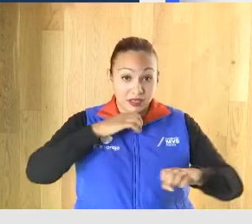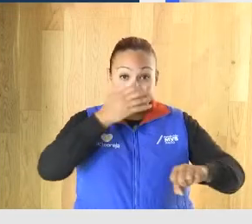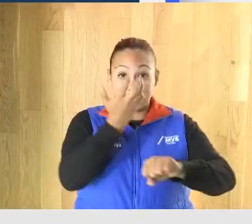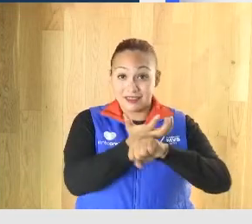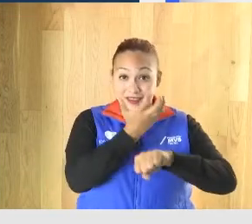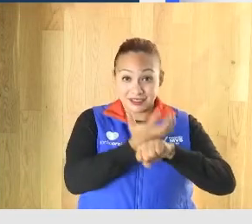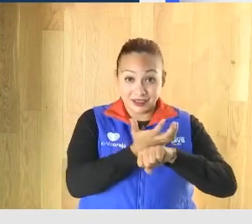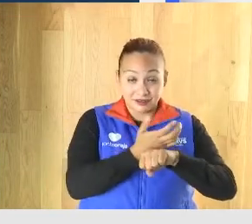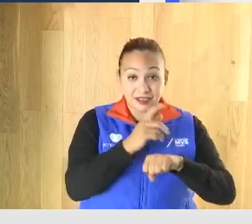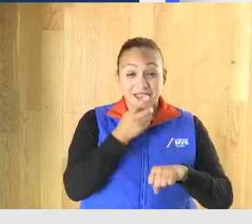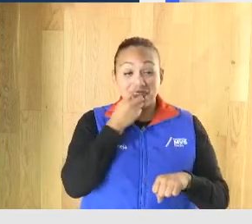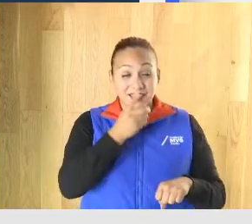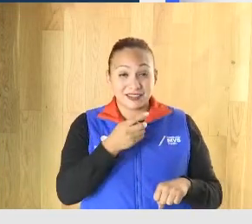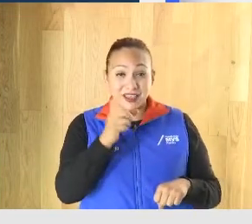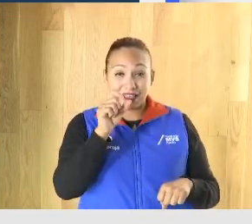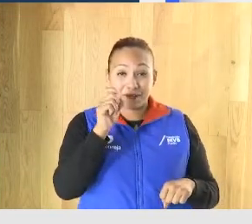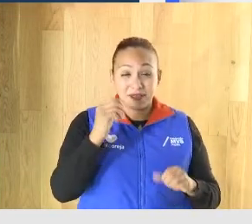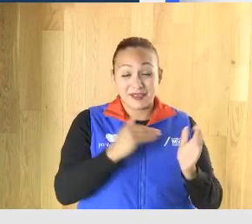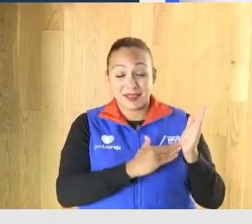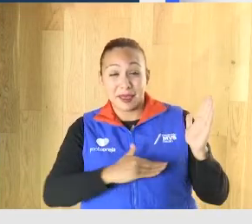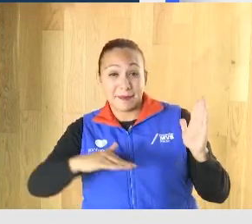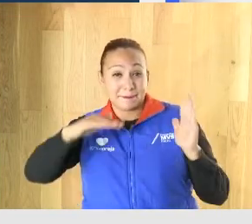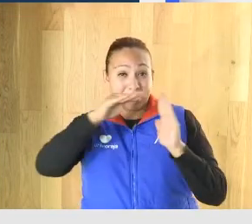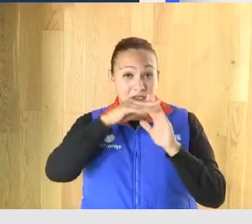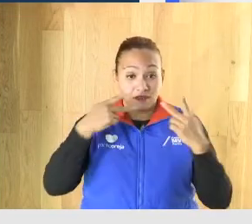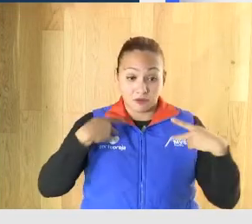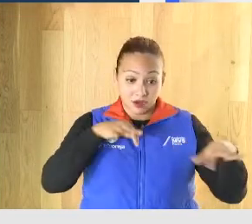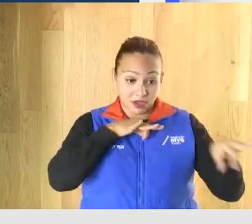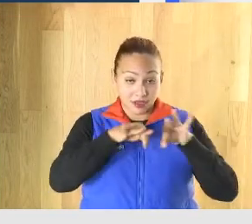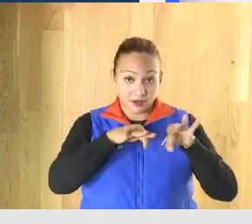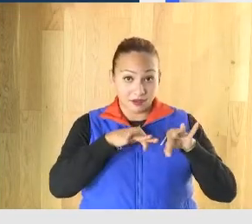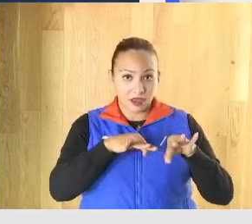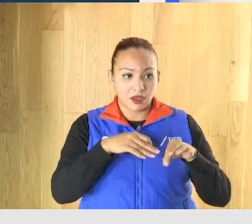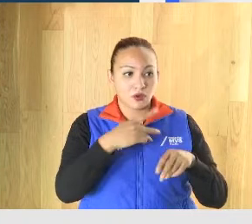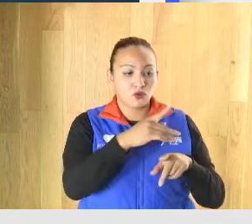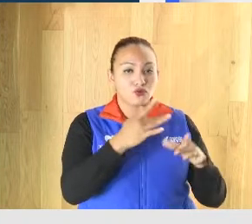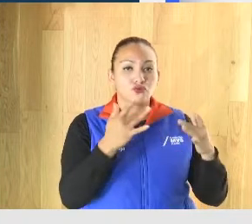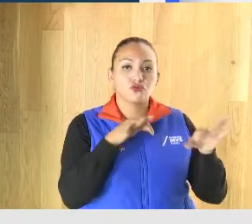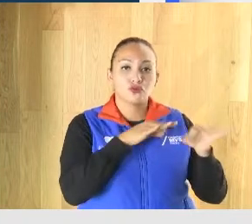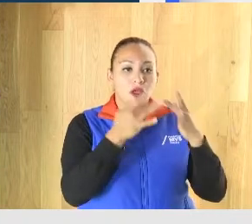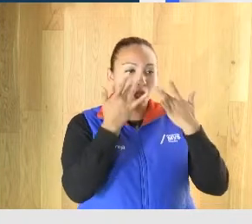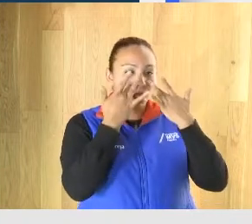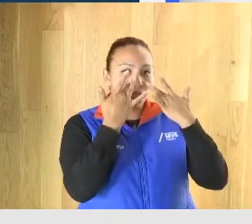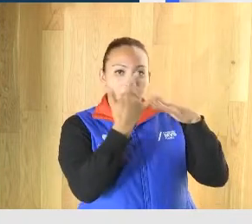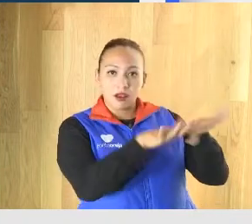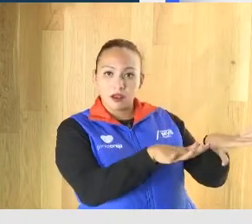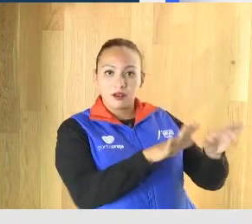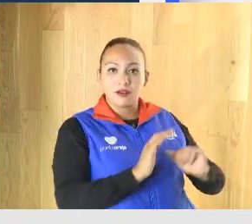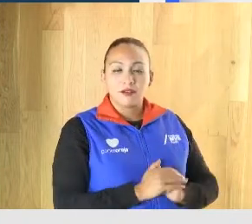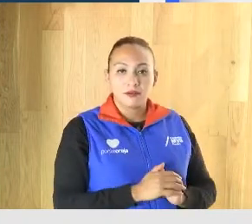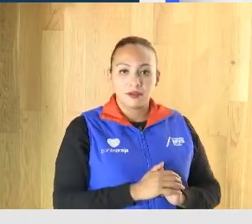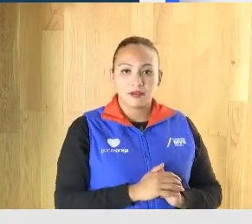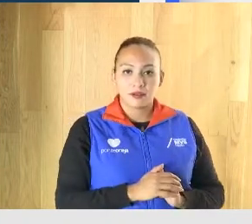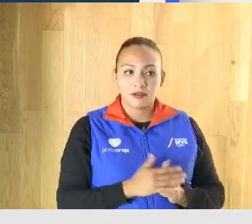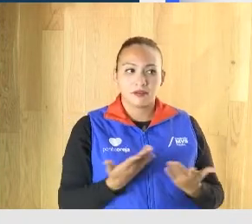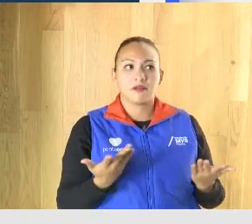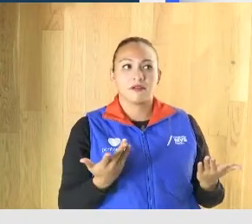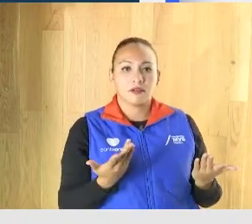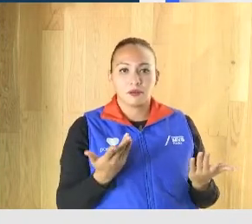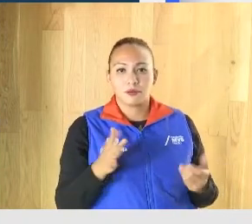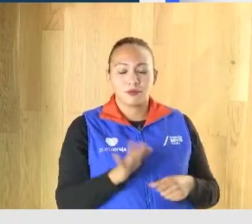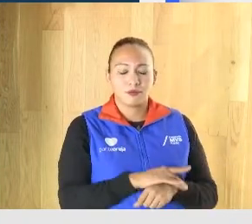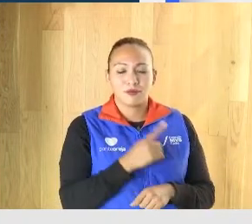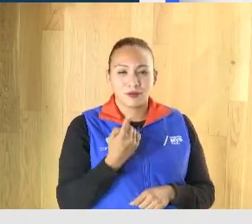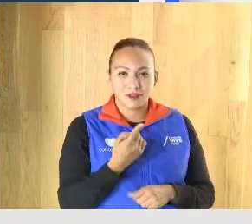Resignation, que 20 millones de trabajadores dejaron de manera voluntaria su puesto de trabajo en la segunda mitad de 2021, ¿no? después